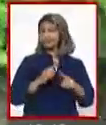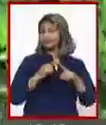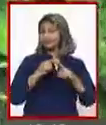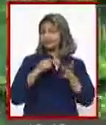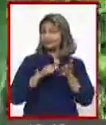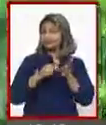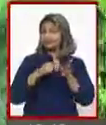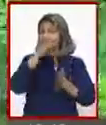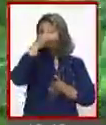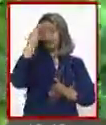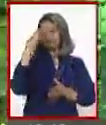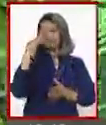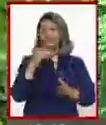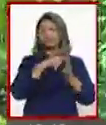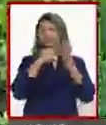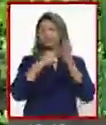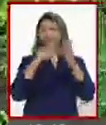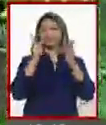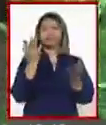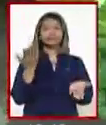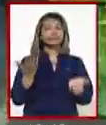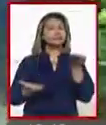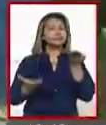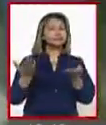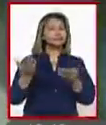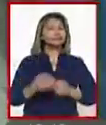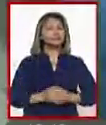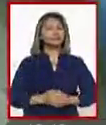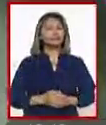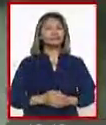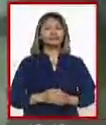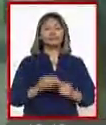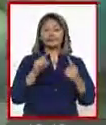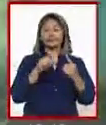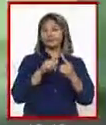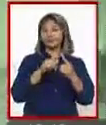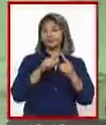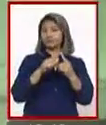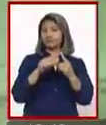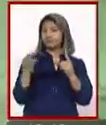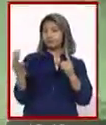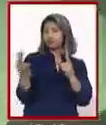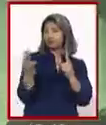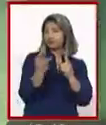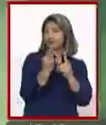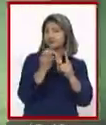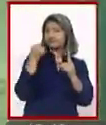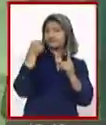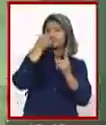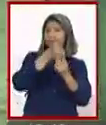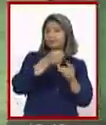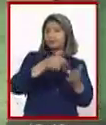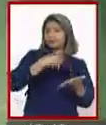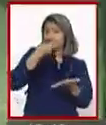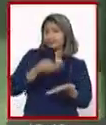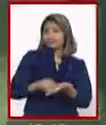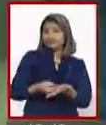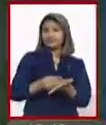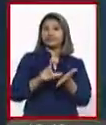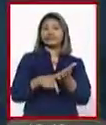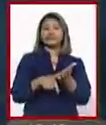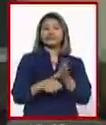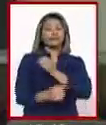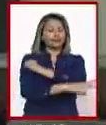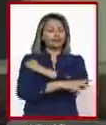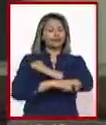decir, en estado de ebriedad, presuntamente a la víctima lo tumban y tratan de sustraer sus pertenencias. En esas